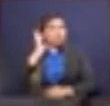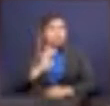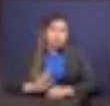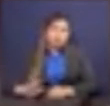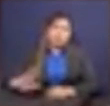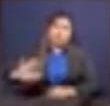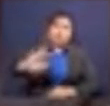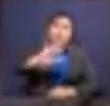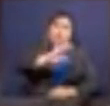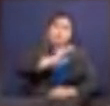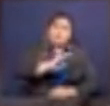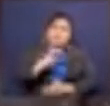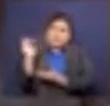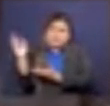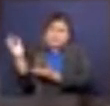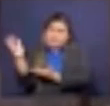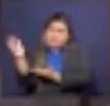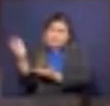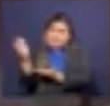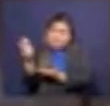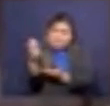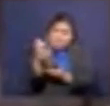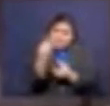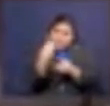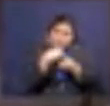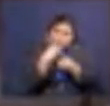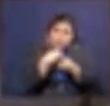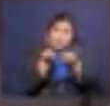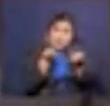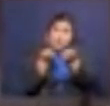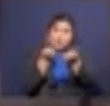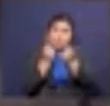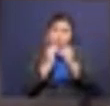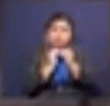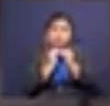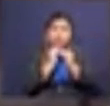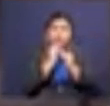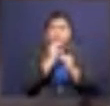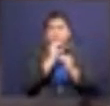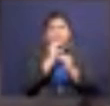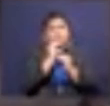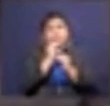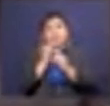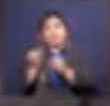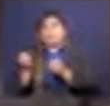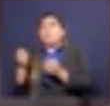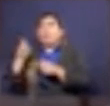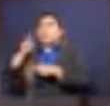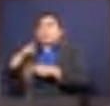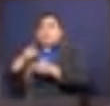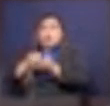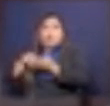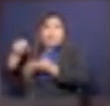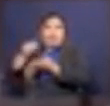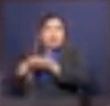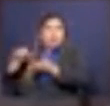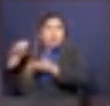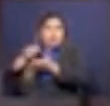la baja recaudación fiscal y la creciente necesidad de recursos para afrontar la